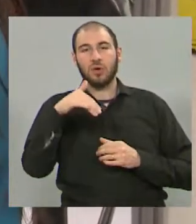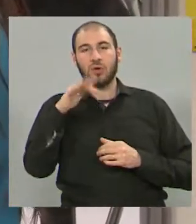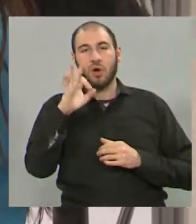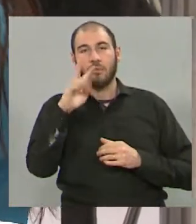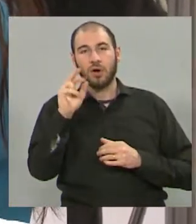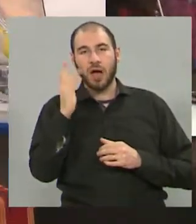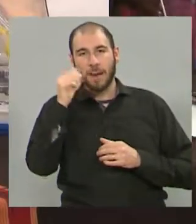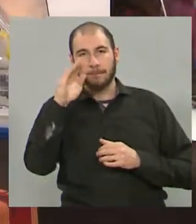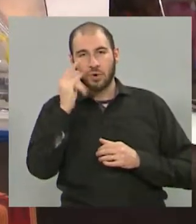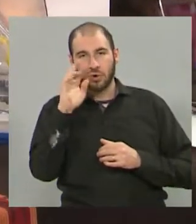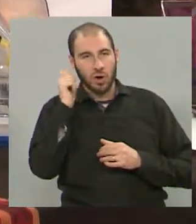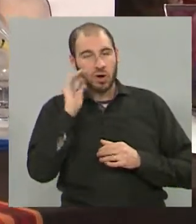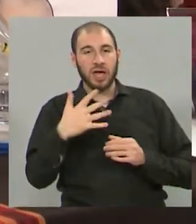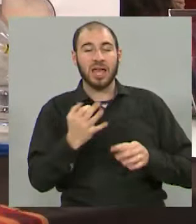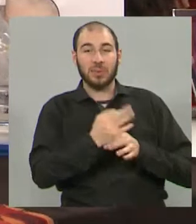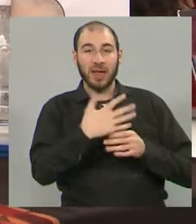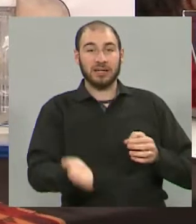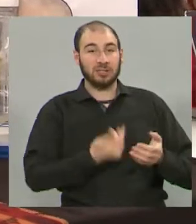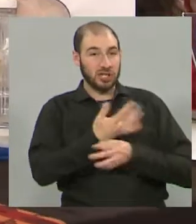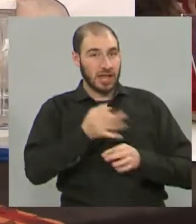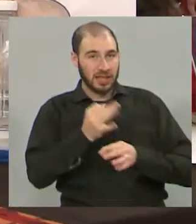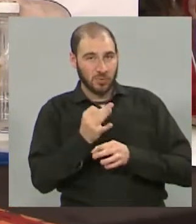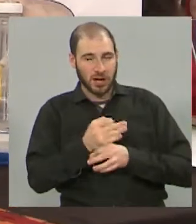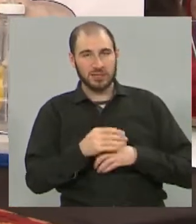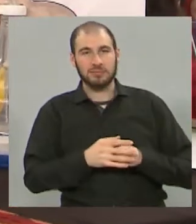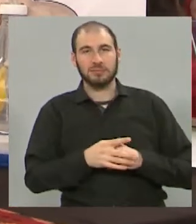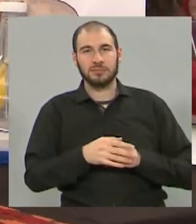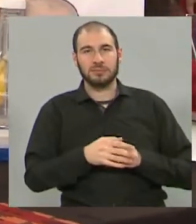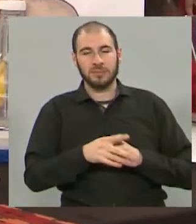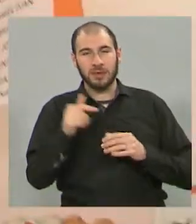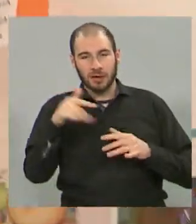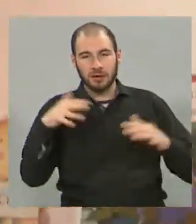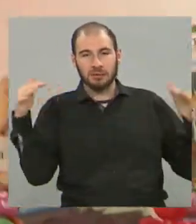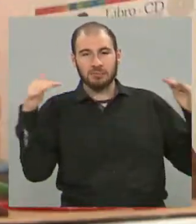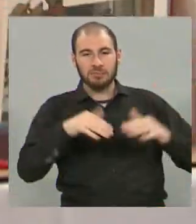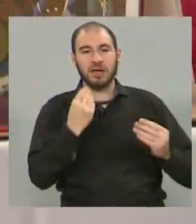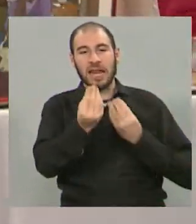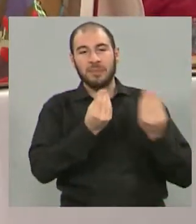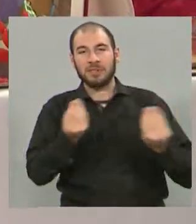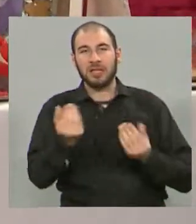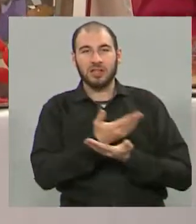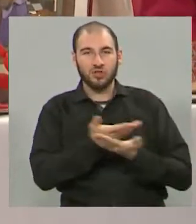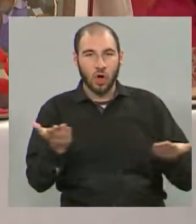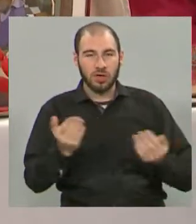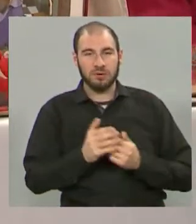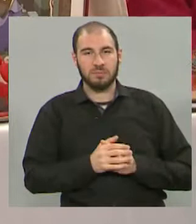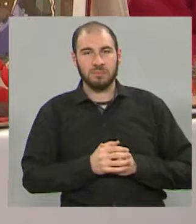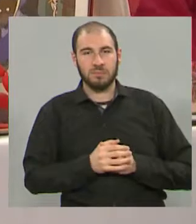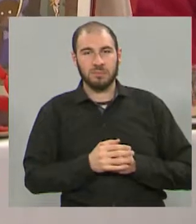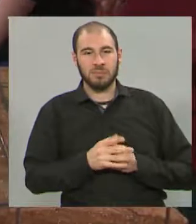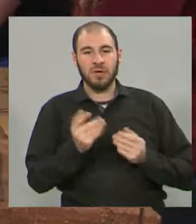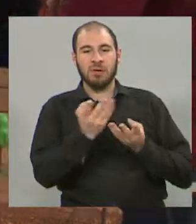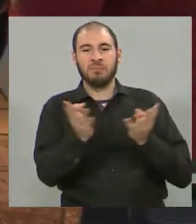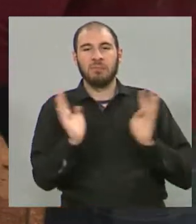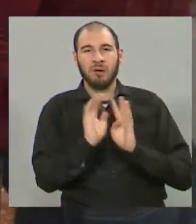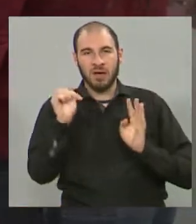escuelas de la dirección general de escuelas y aquí están todos representados de alguna manera en este